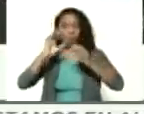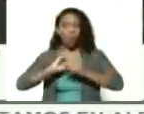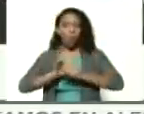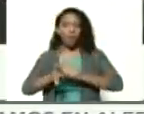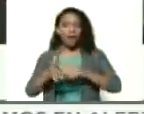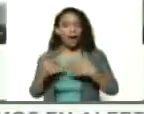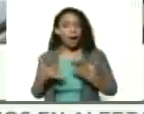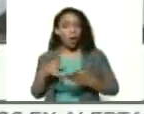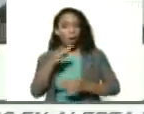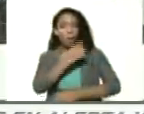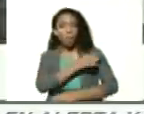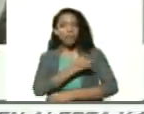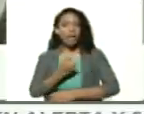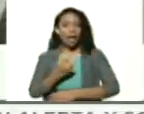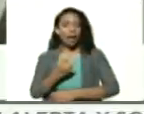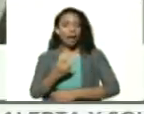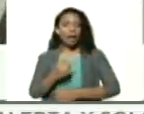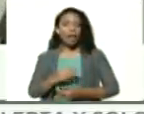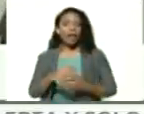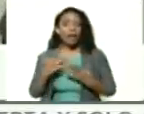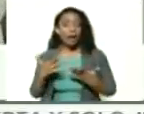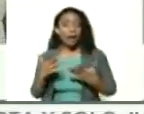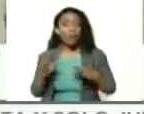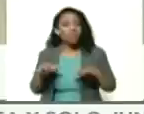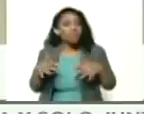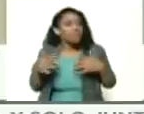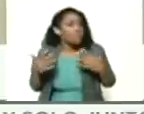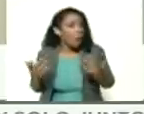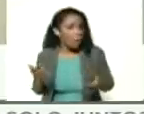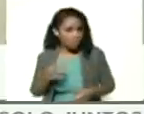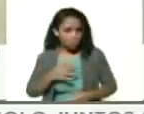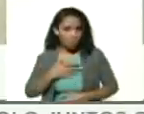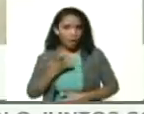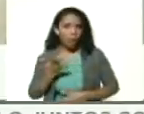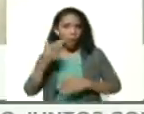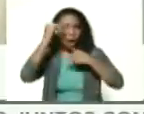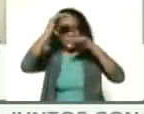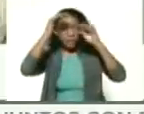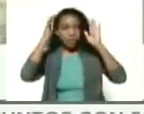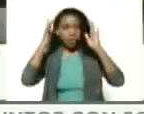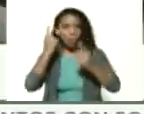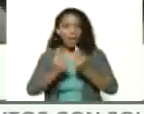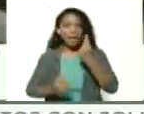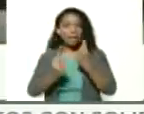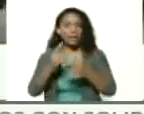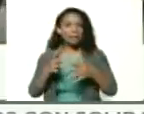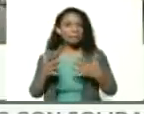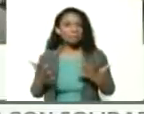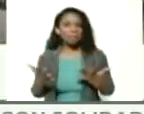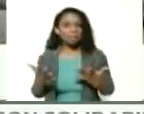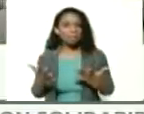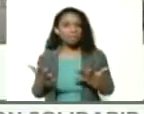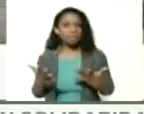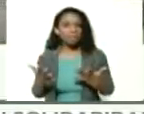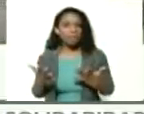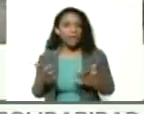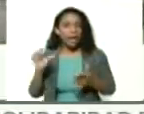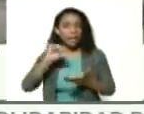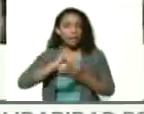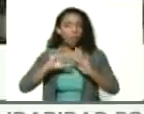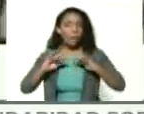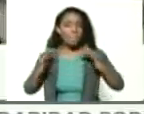el Hospital Domingo Guzmán Lander, en la cual vamos a poder atender los pacientes que en medio de la